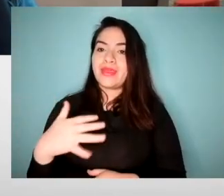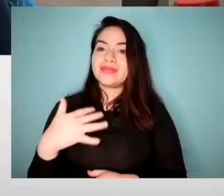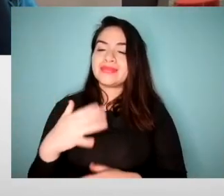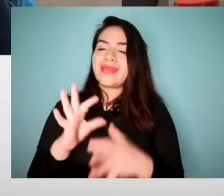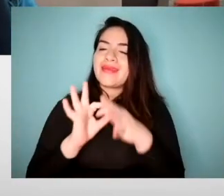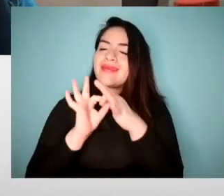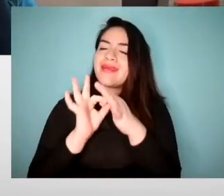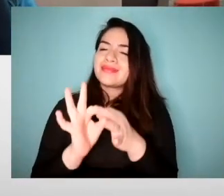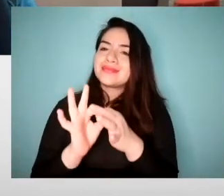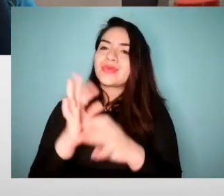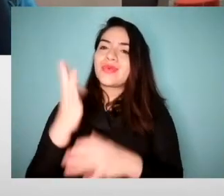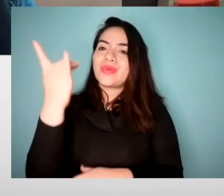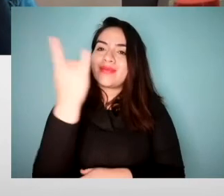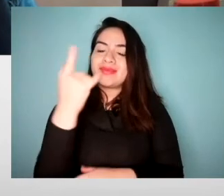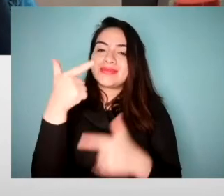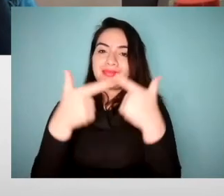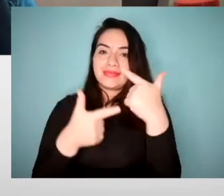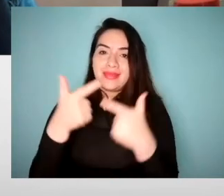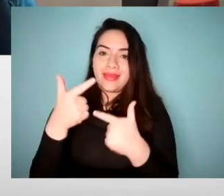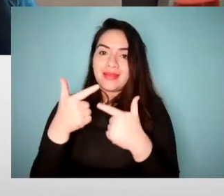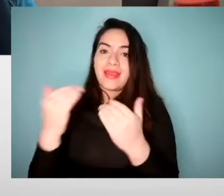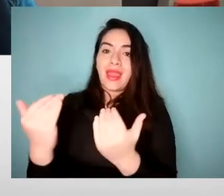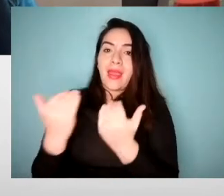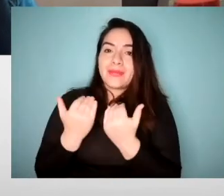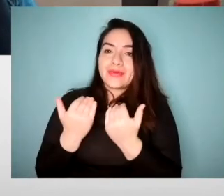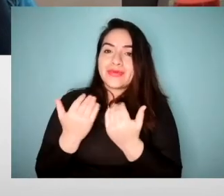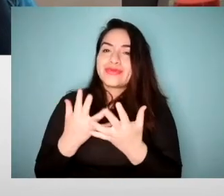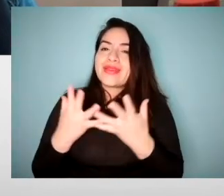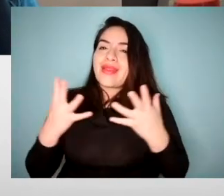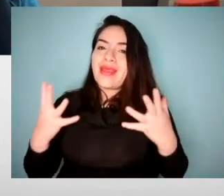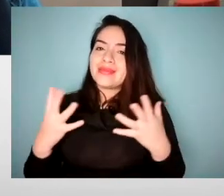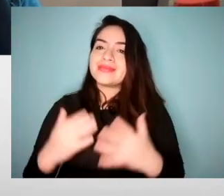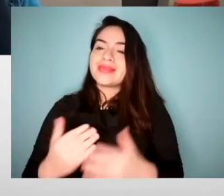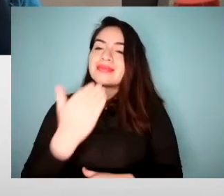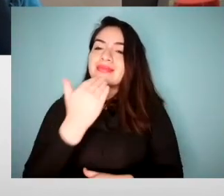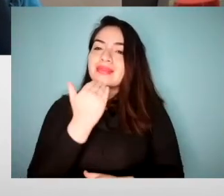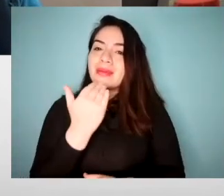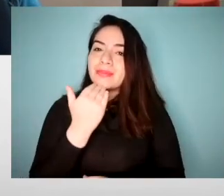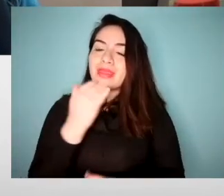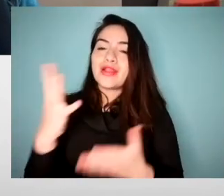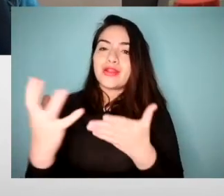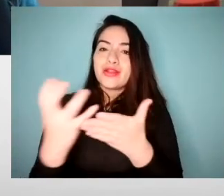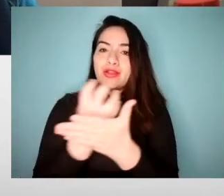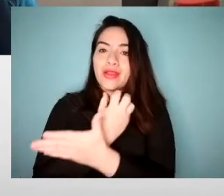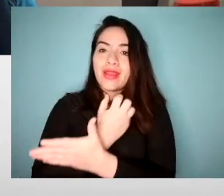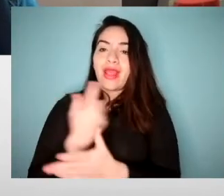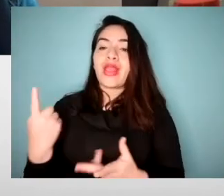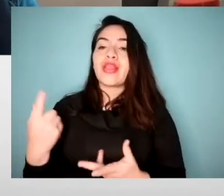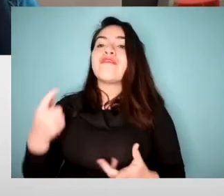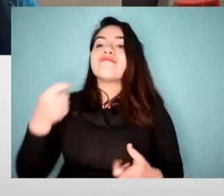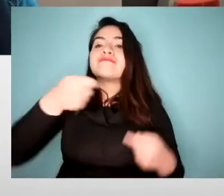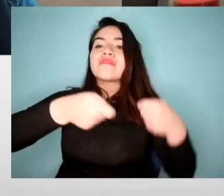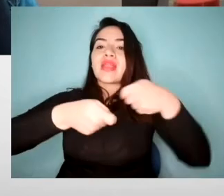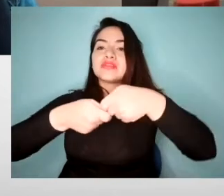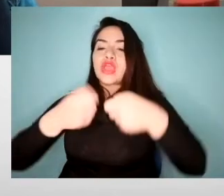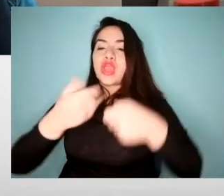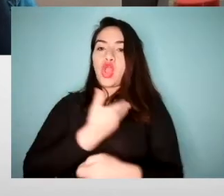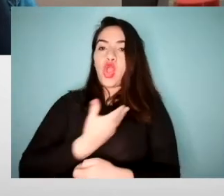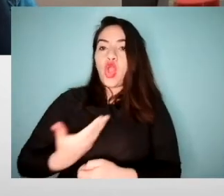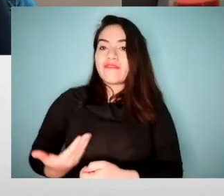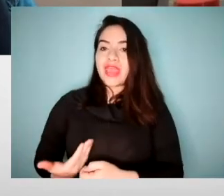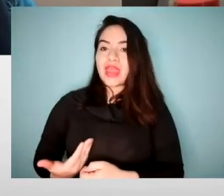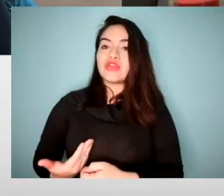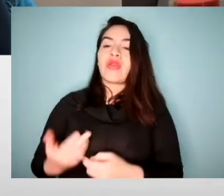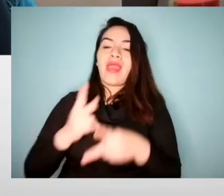Universidad de Talca, he tenido un apoyo enorme. Bueno, también he logrado financiamiento gubernamental para hacer mis investigaciones,